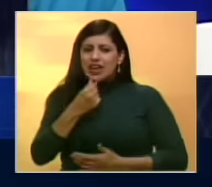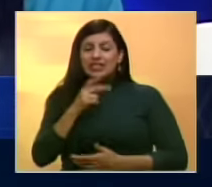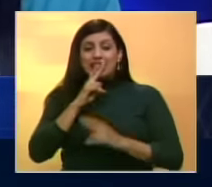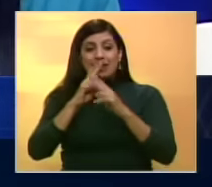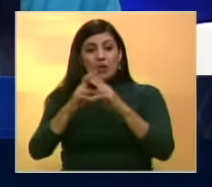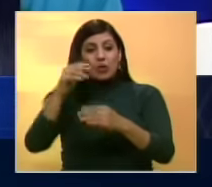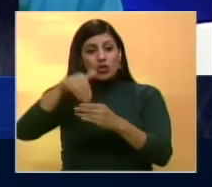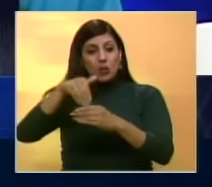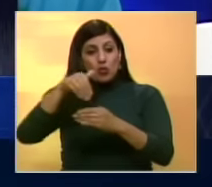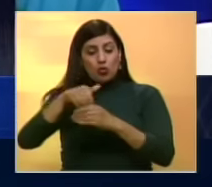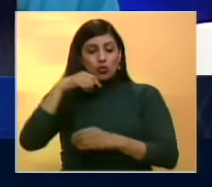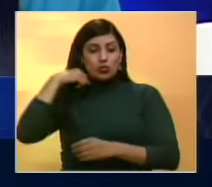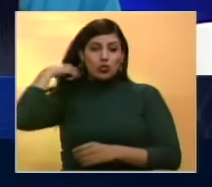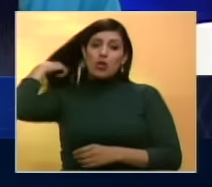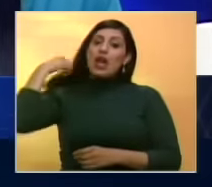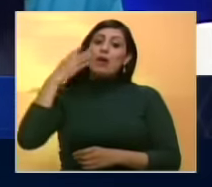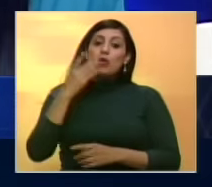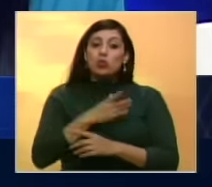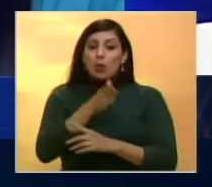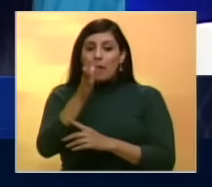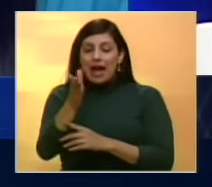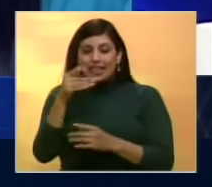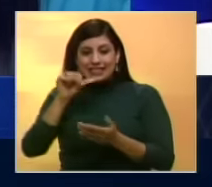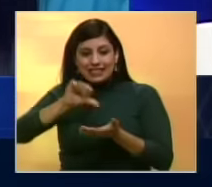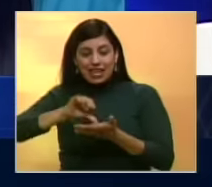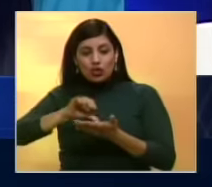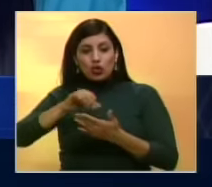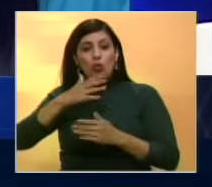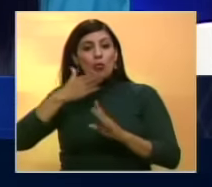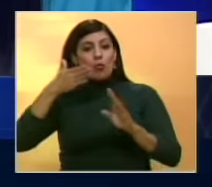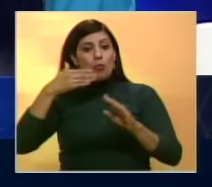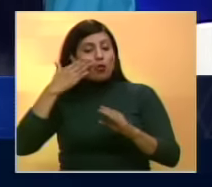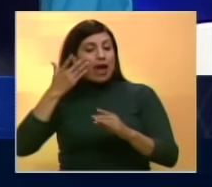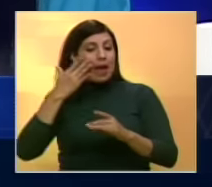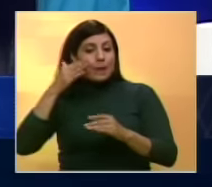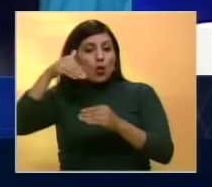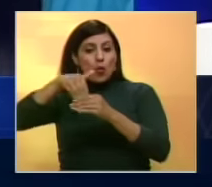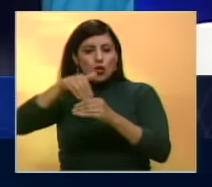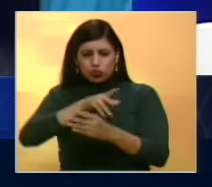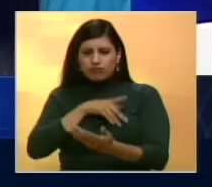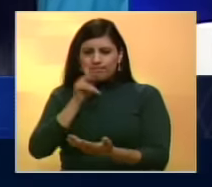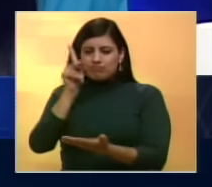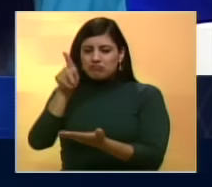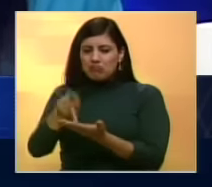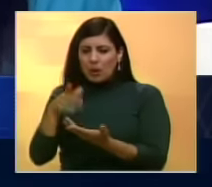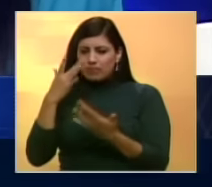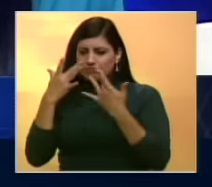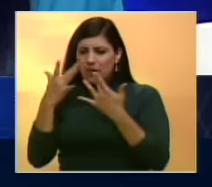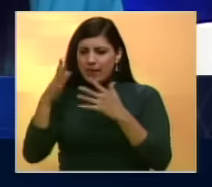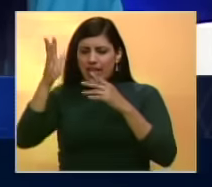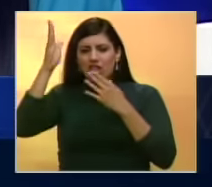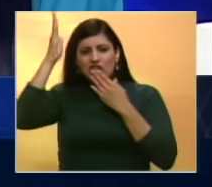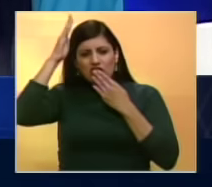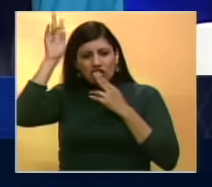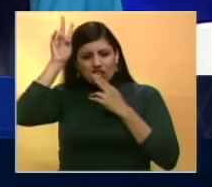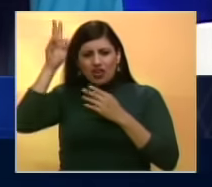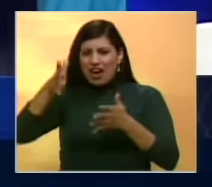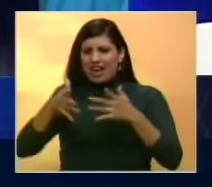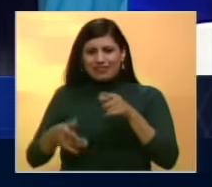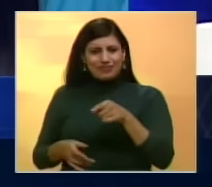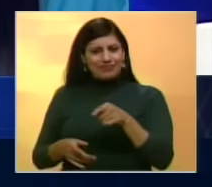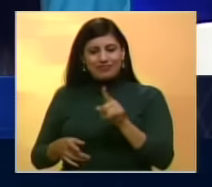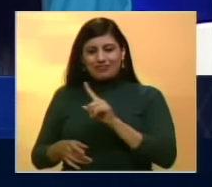resultados electorales cuando tú te vas a cada centro electoral indígena a las escuelas indígenas Eh Vas a ver que los que ganaron no son ellos